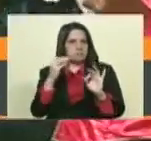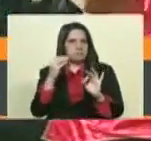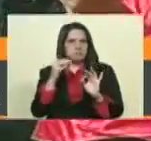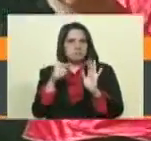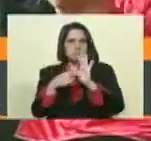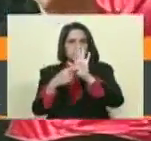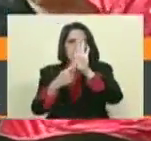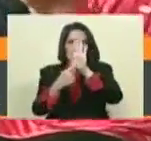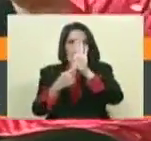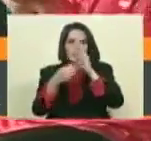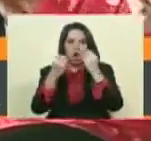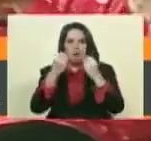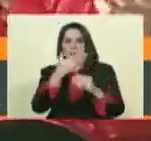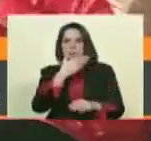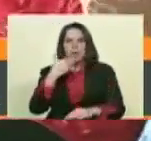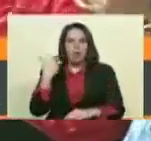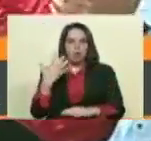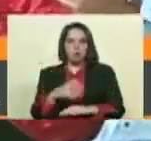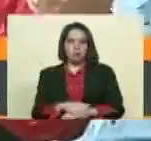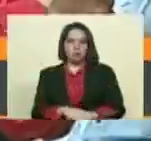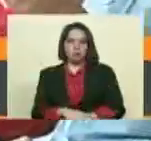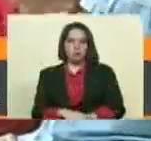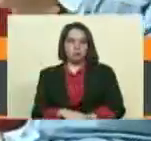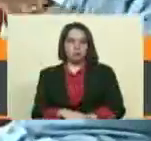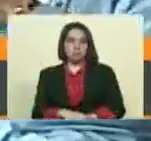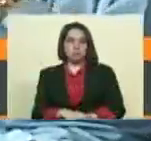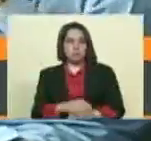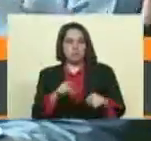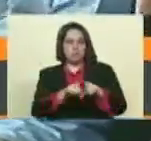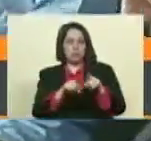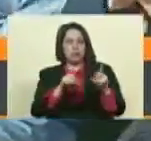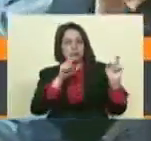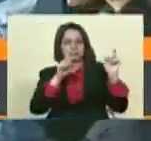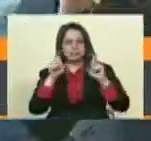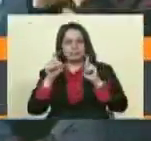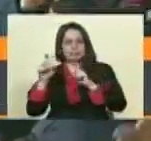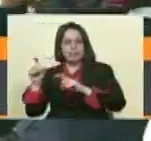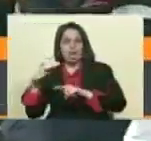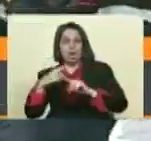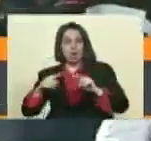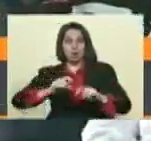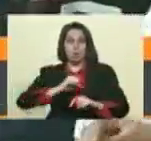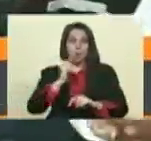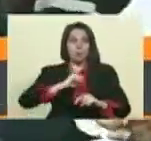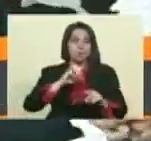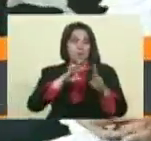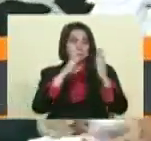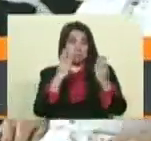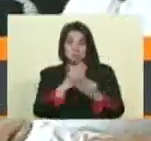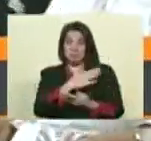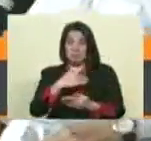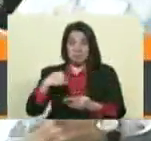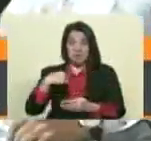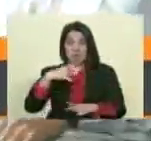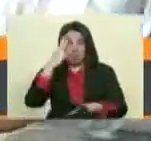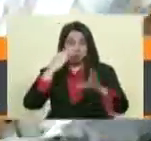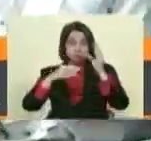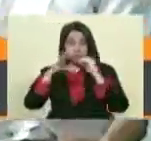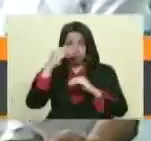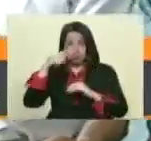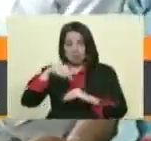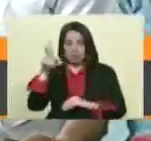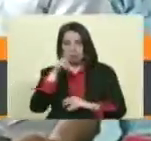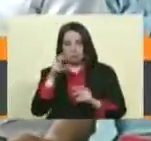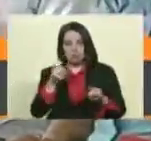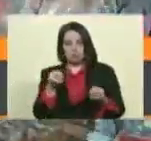mundo. Estamos para darle clases al Scotland Yard, a la CIA, a quien quiera clases de policía científica se las damos en